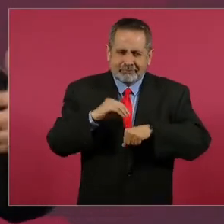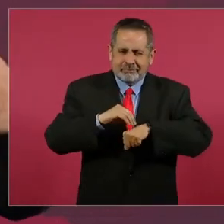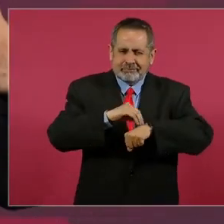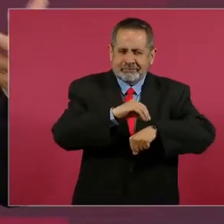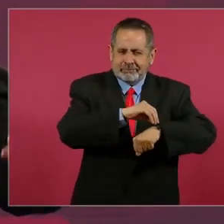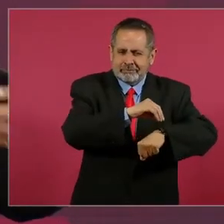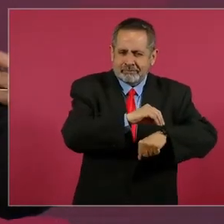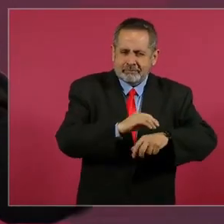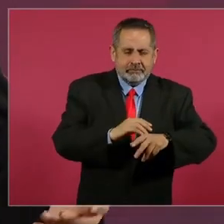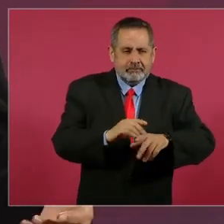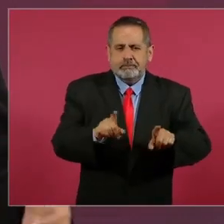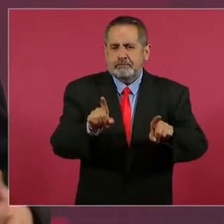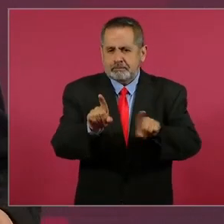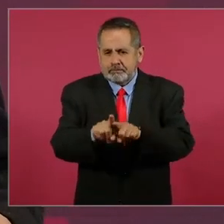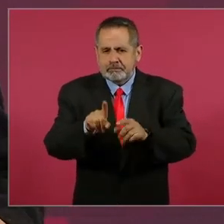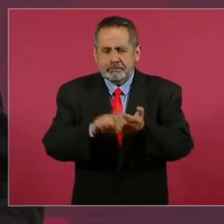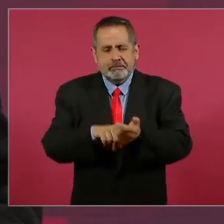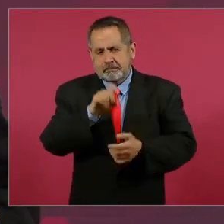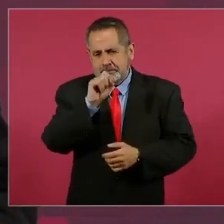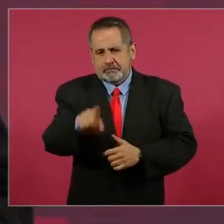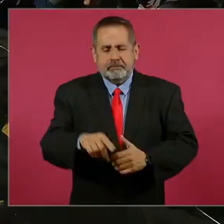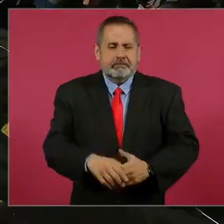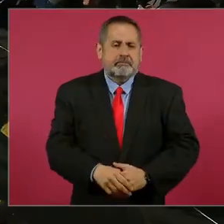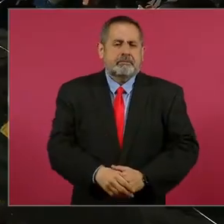Así, lo mismo.